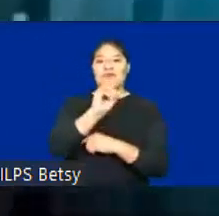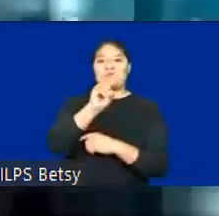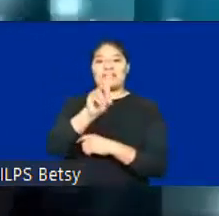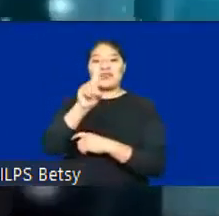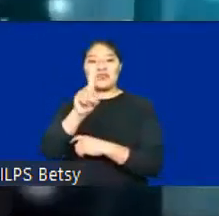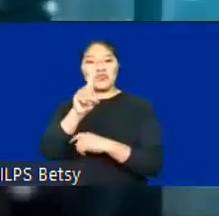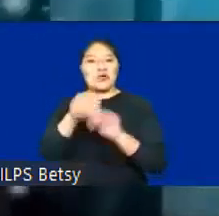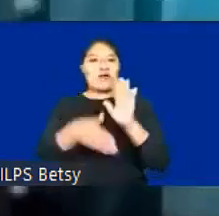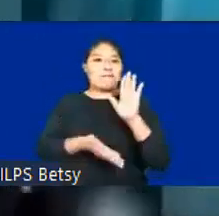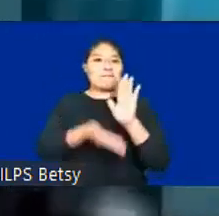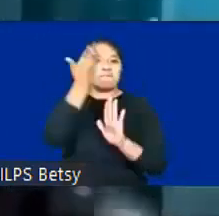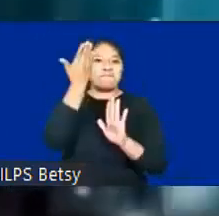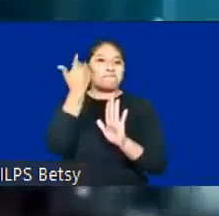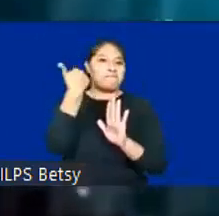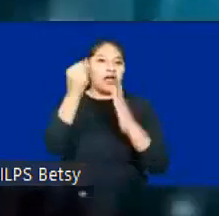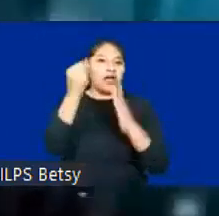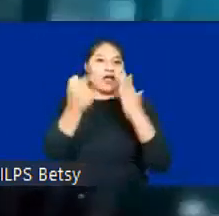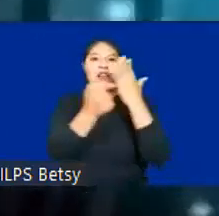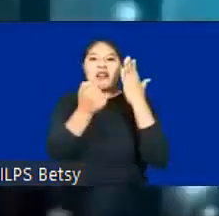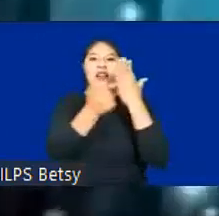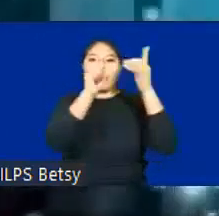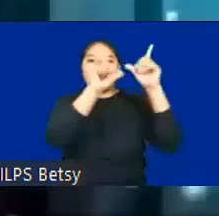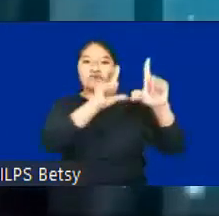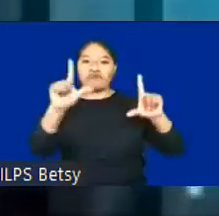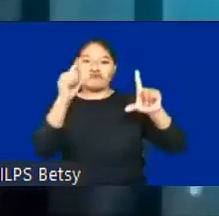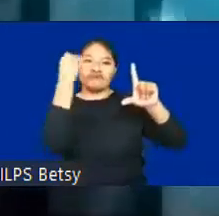4 veces más que